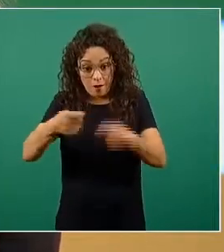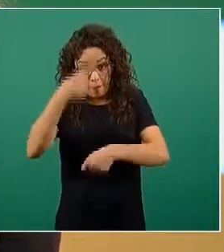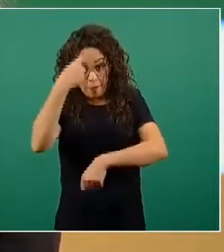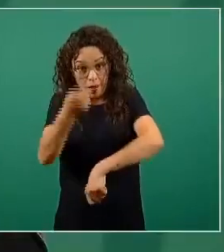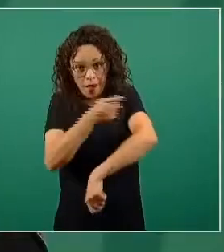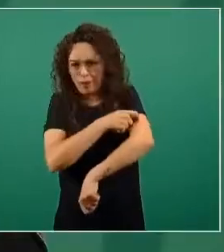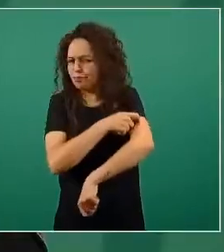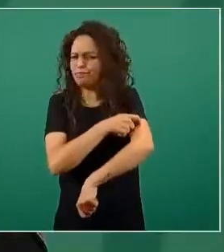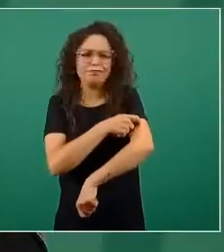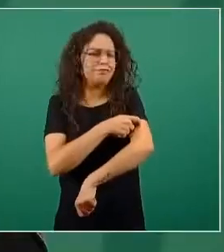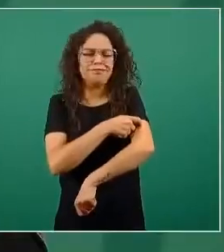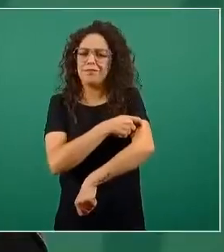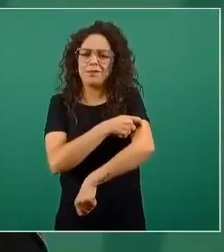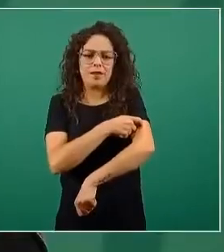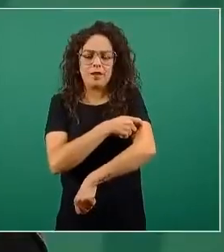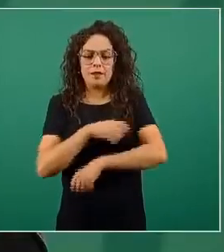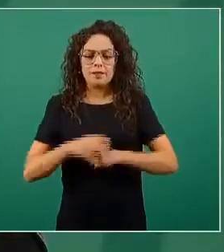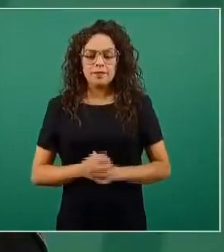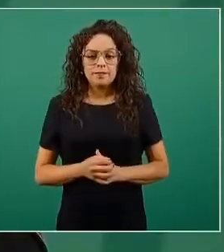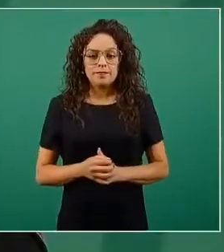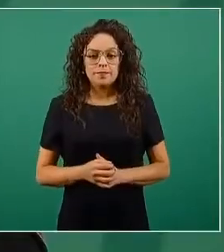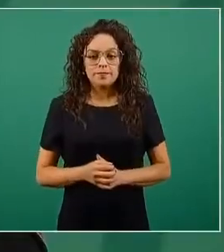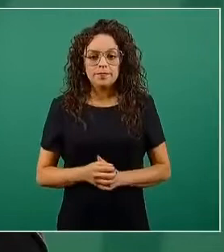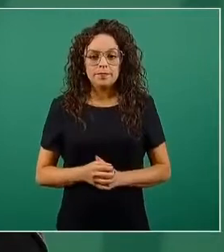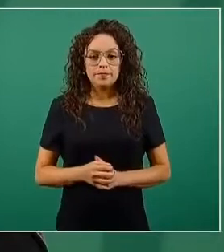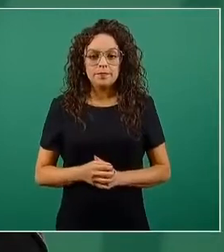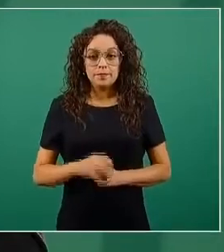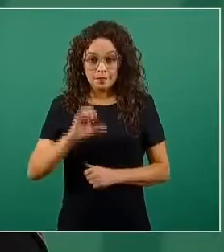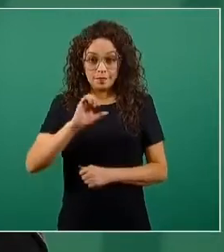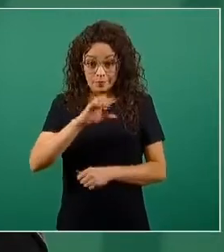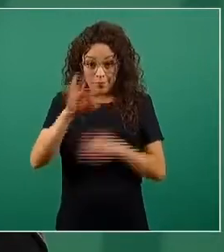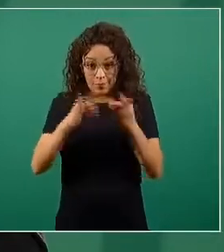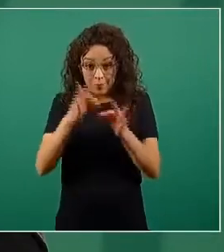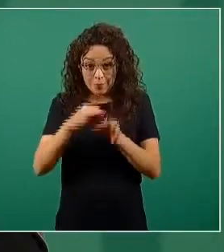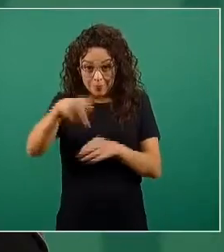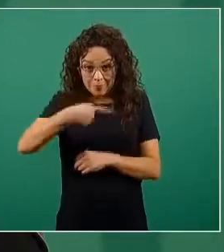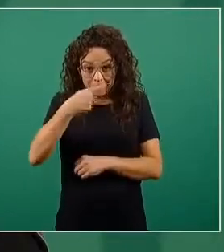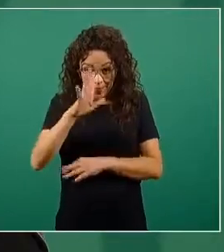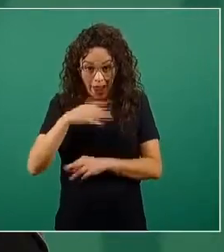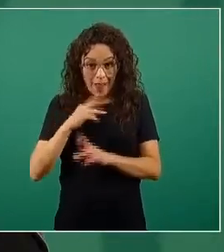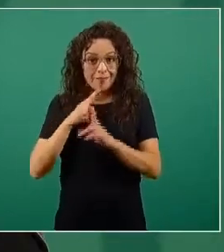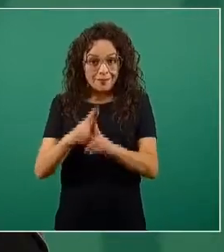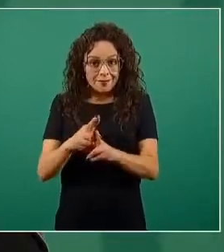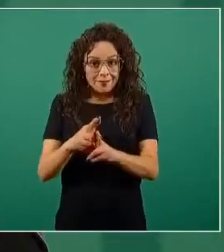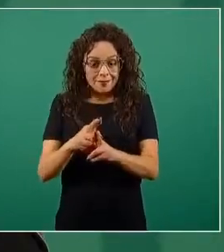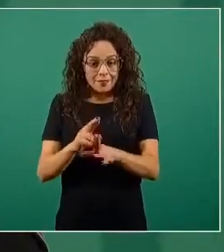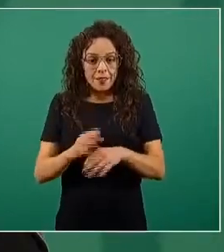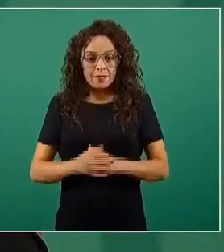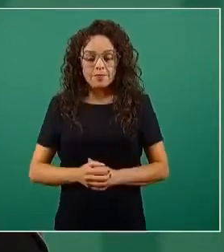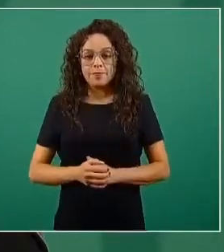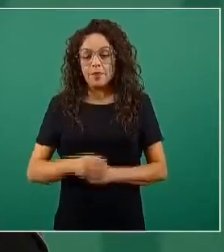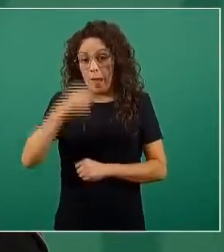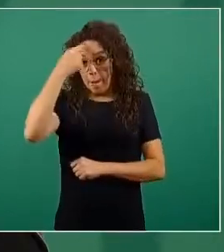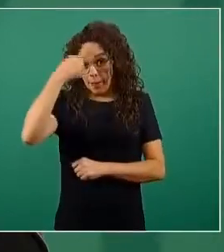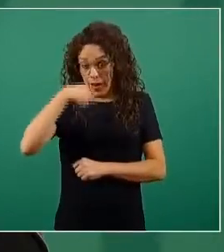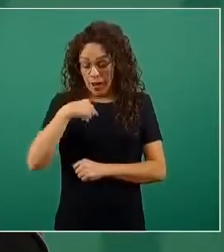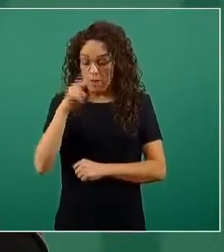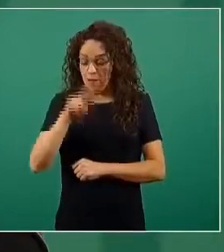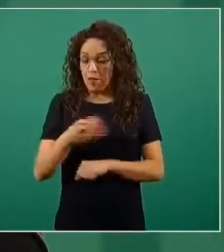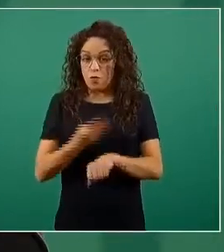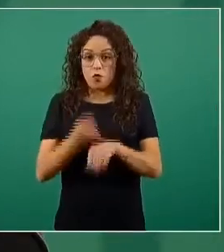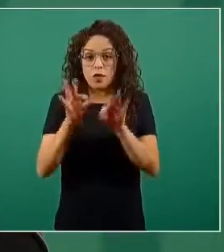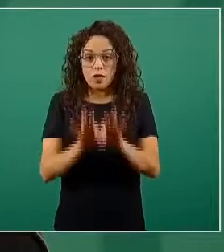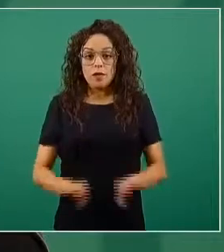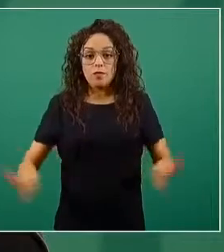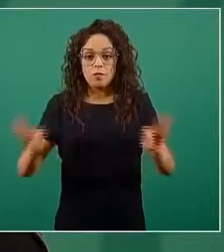te van a vacunar. No sé si omití alguna de las preguntas. Y bueno, algo que para mí particularmente es muy importante, porque